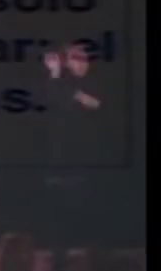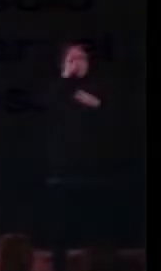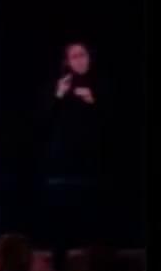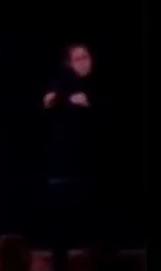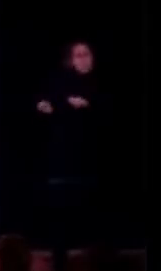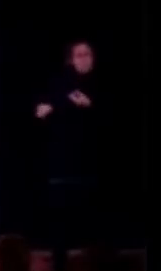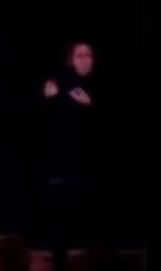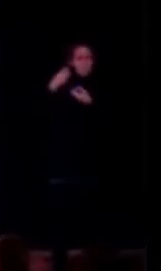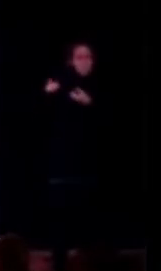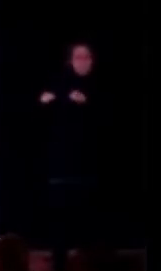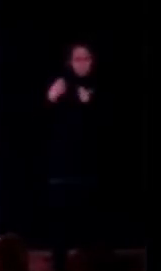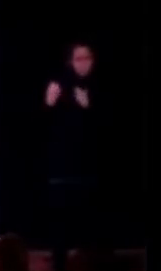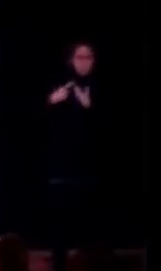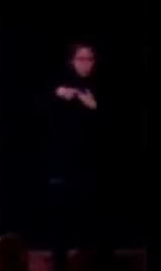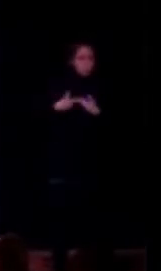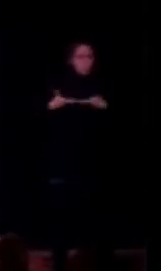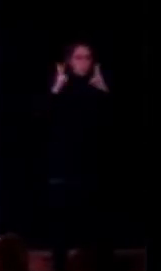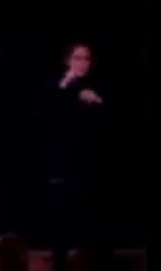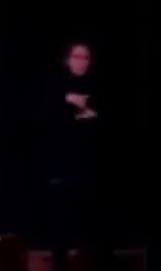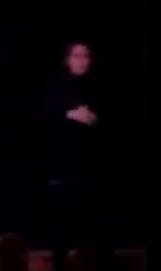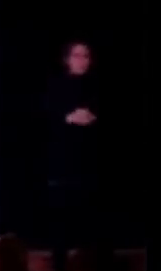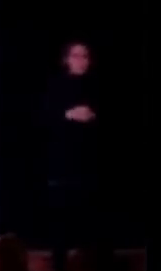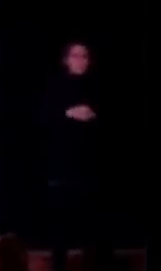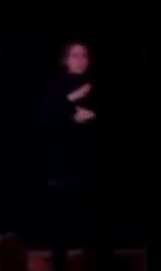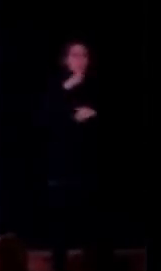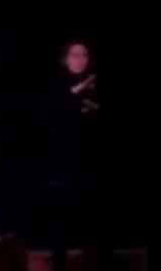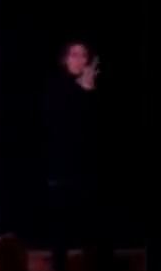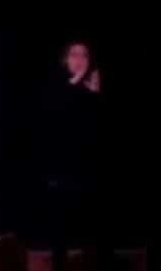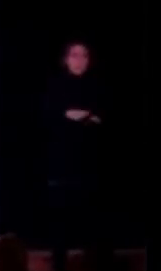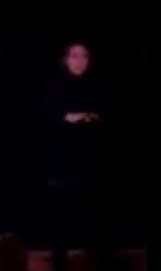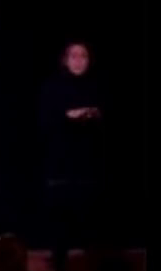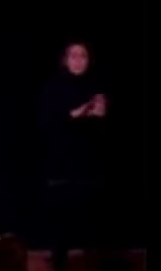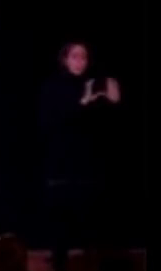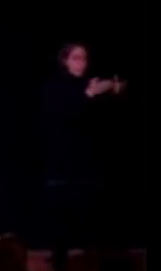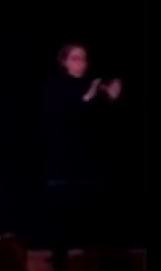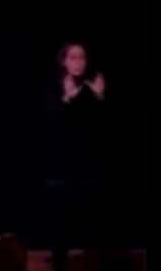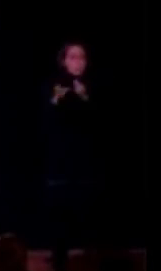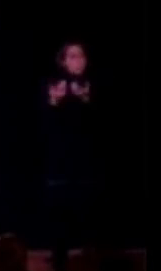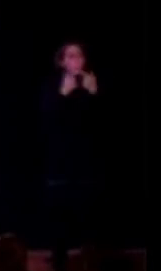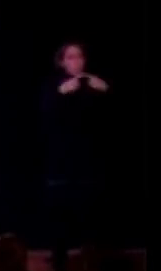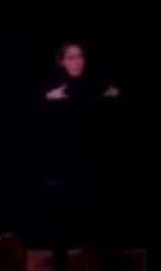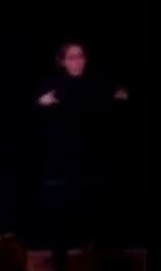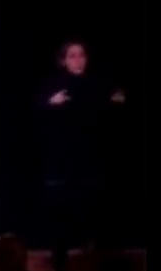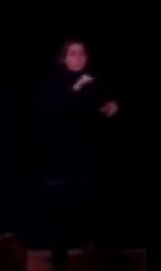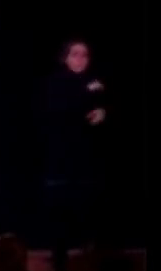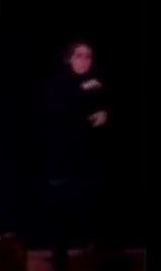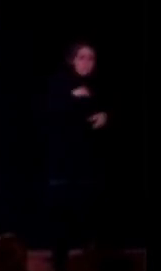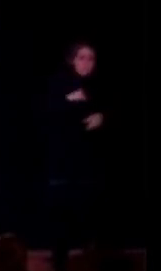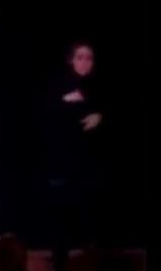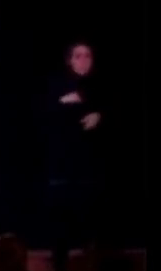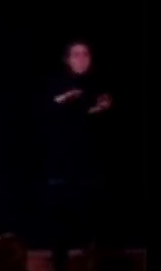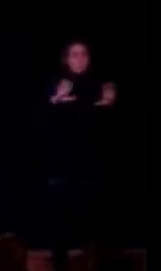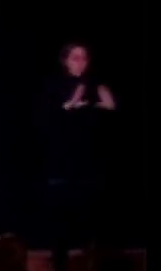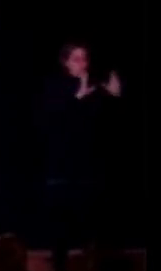sabiendo que son dos colectivos que tienen su propia autonomía pero también son dos colectivos que